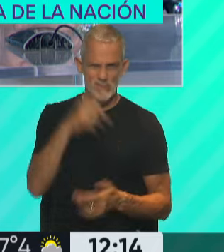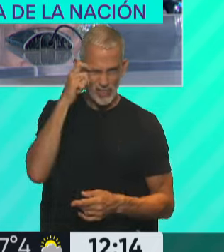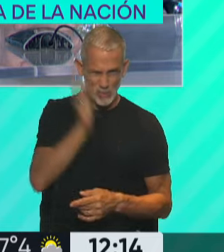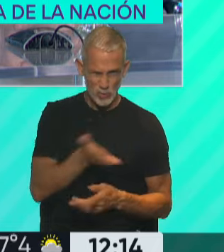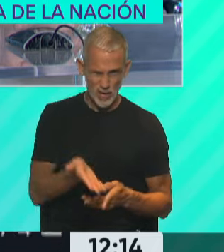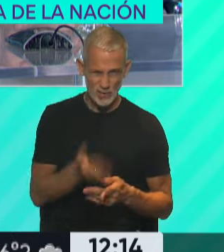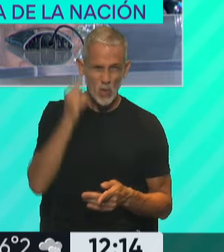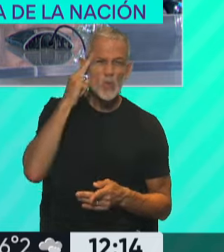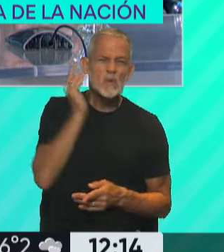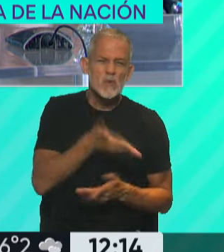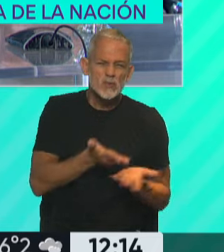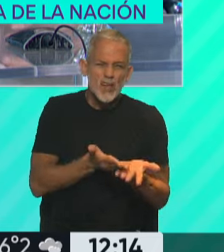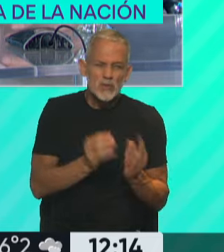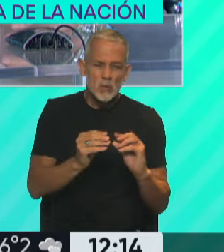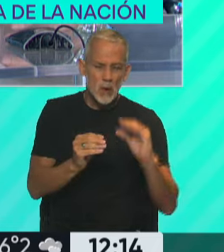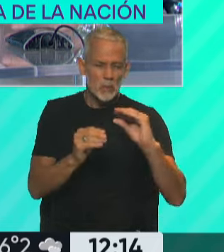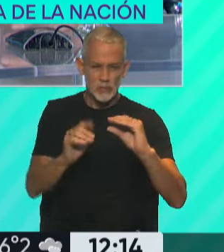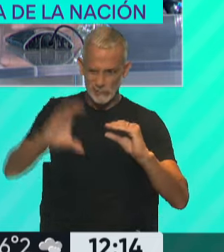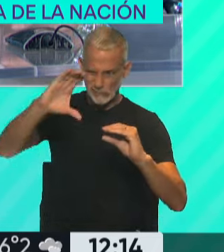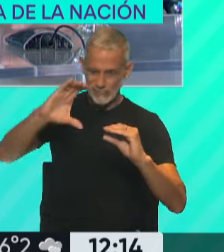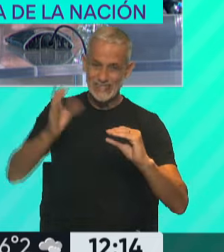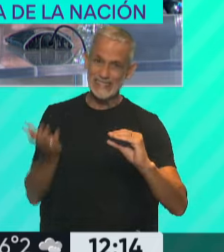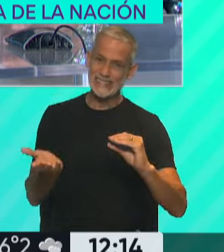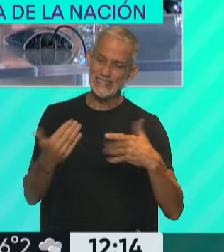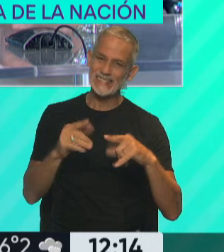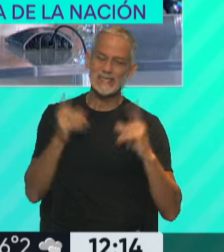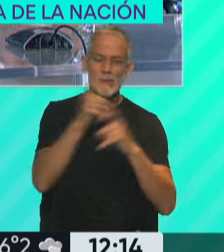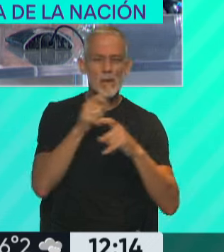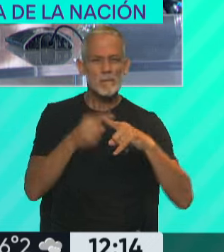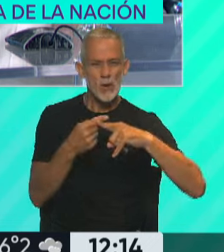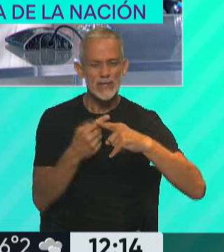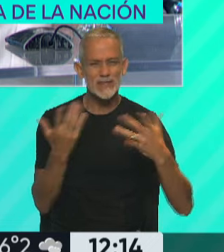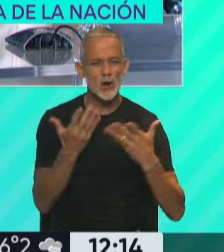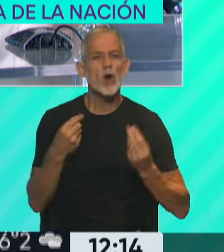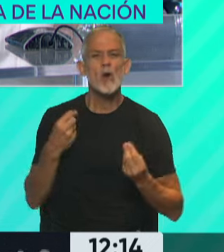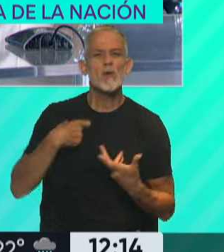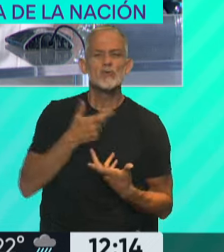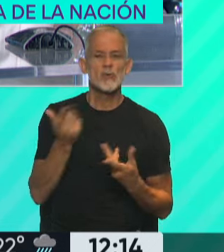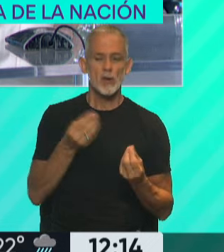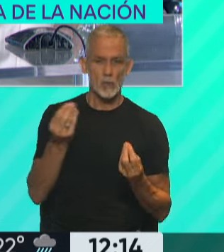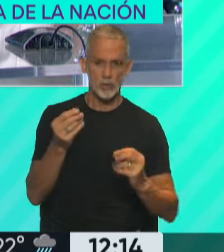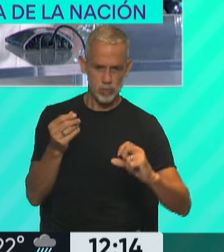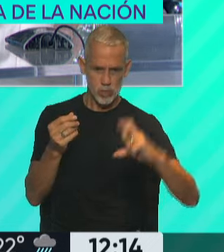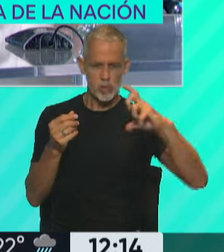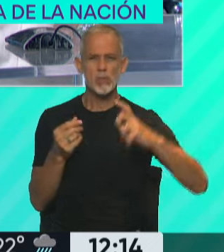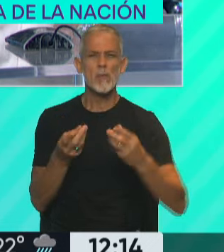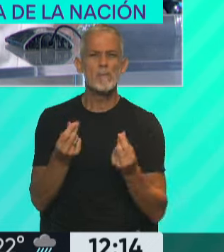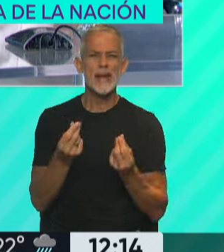paga el 9%. Entonces ahí hay un problema político y social de cómo se recupera, ¿no?,